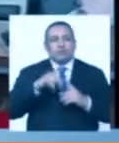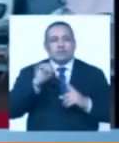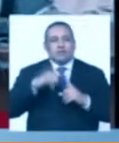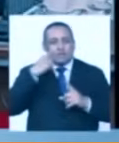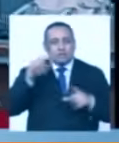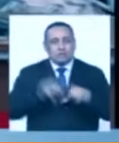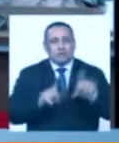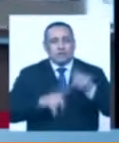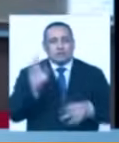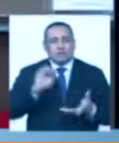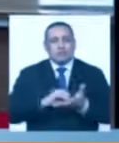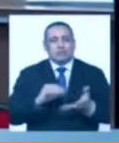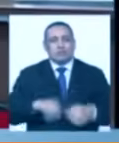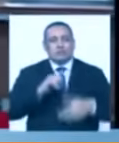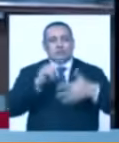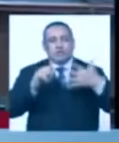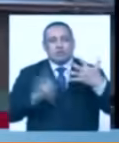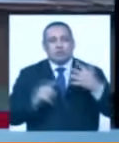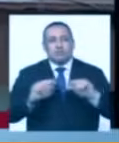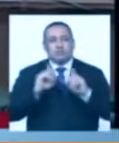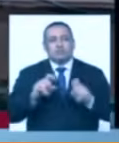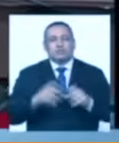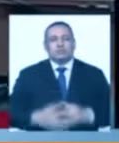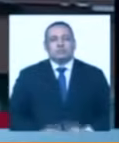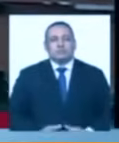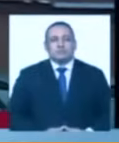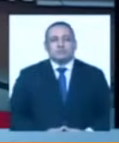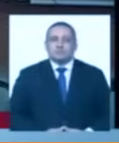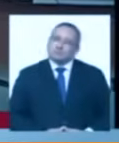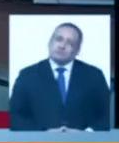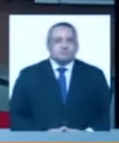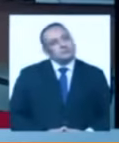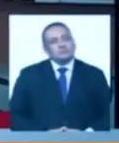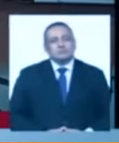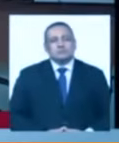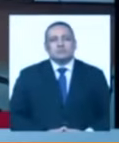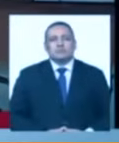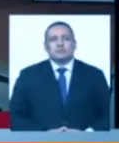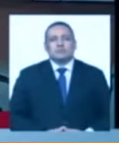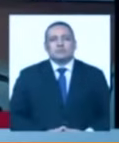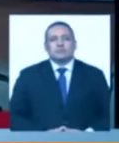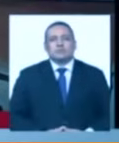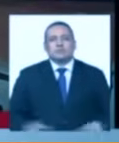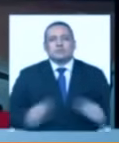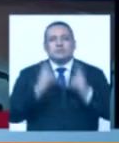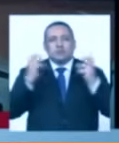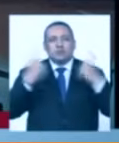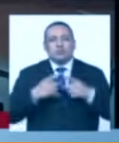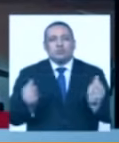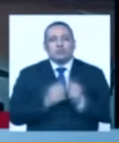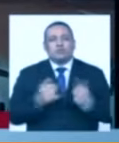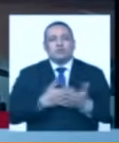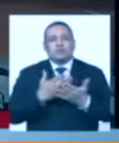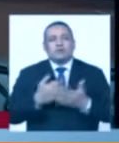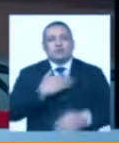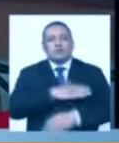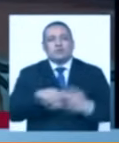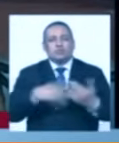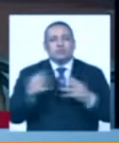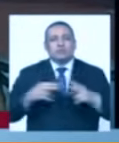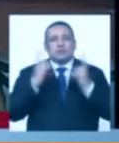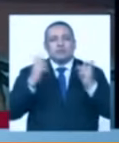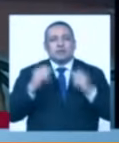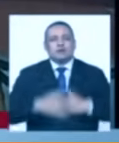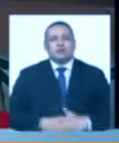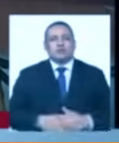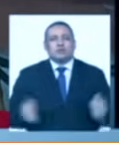¿Puede responder algunas, por favor? Son 5 preguntas. Sí. Respondido, se centró instrumentalizado para favorecer el